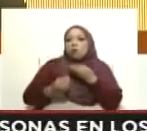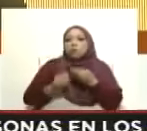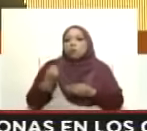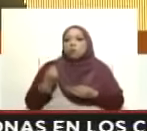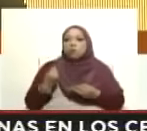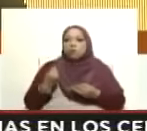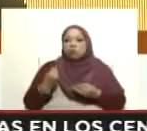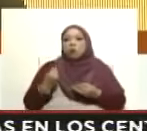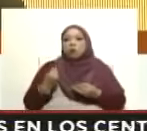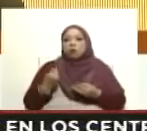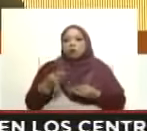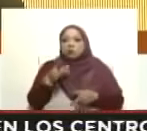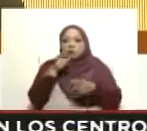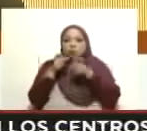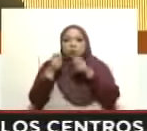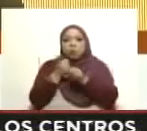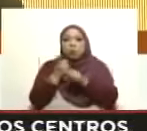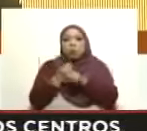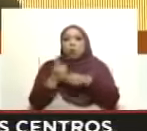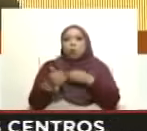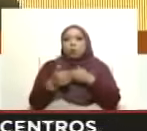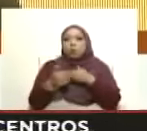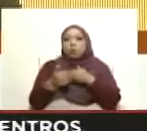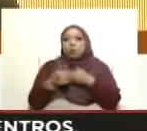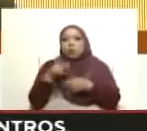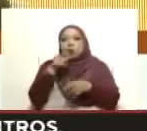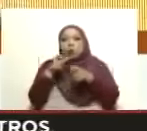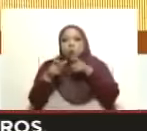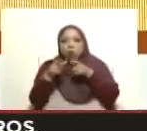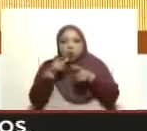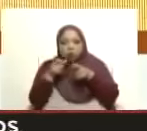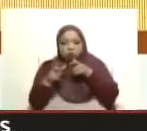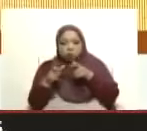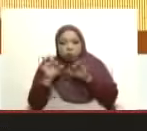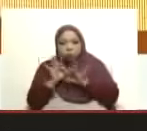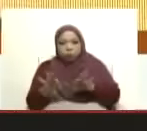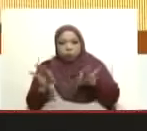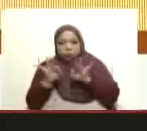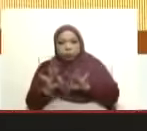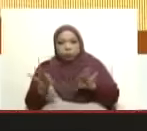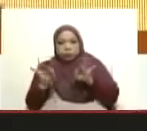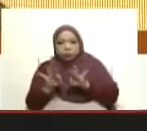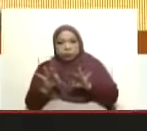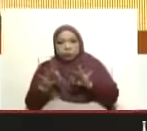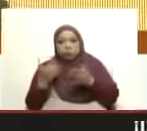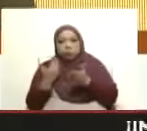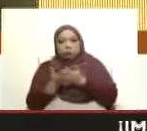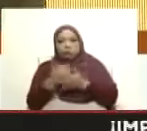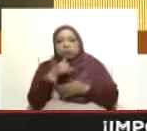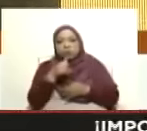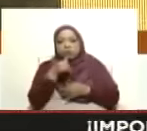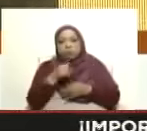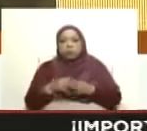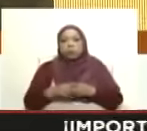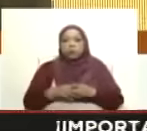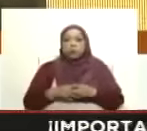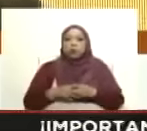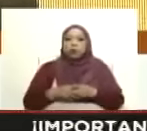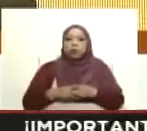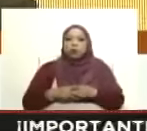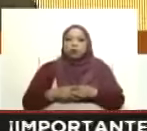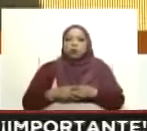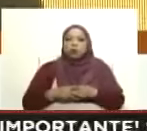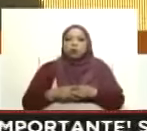ellos están aterrados con el referendo consultivo como si es que siempre mis asistentes me ponen la